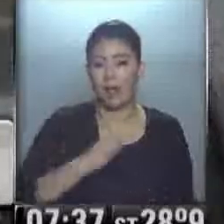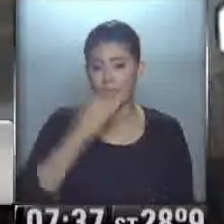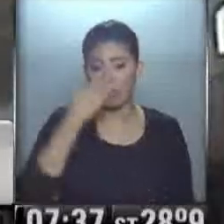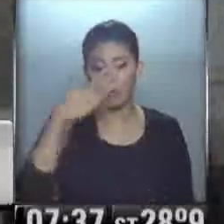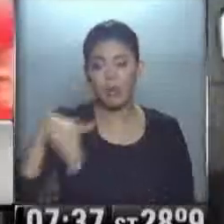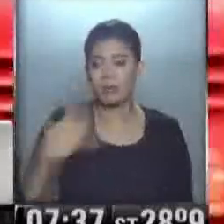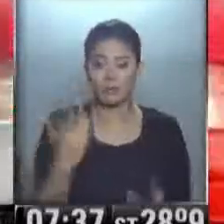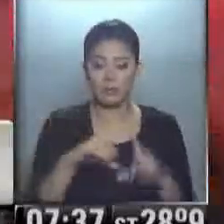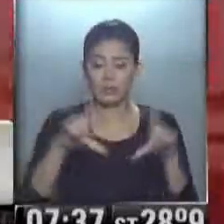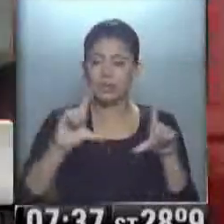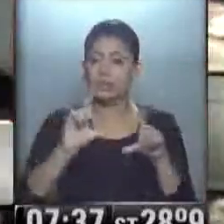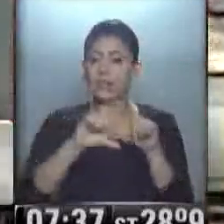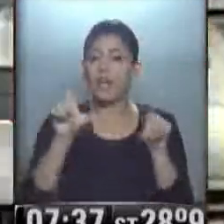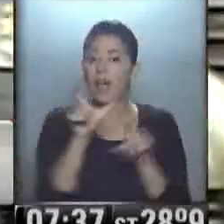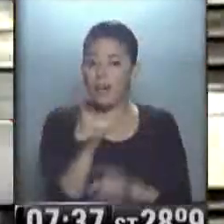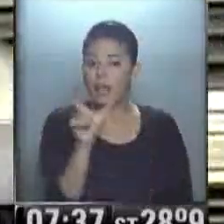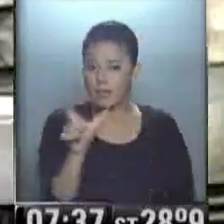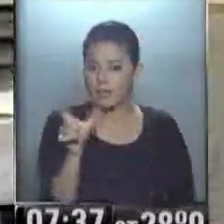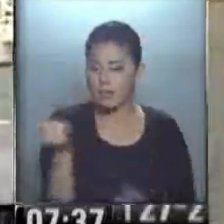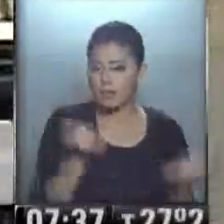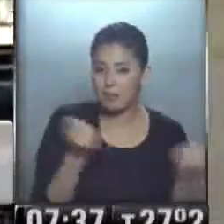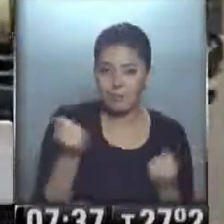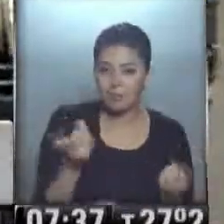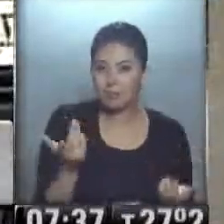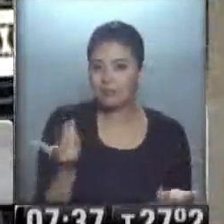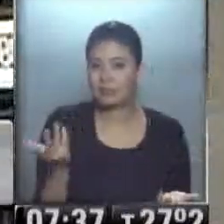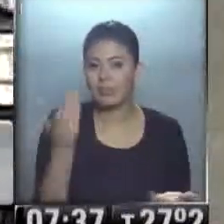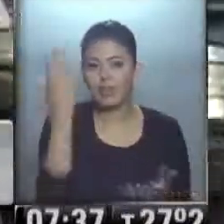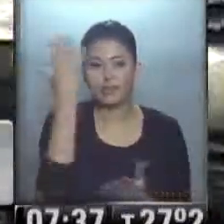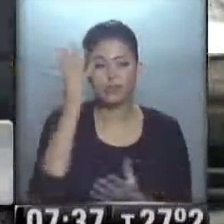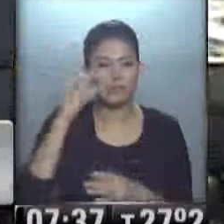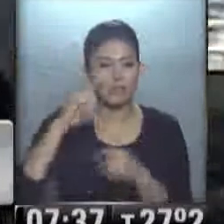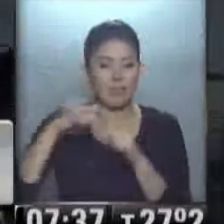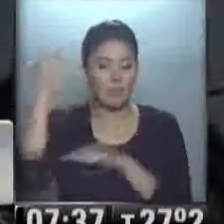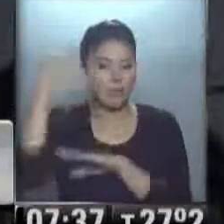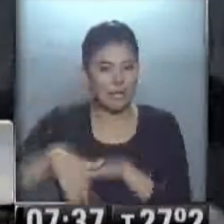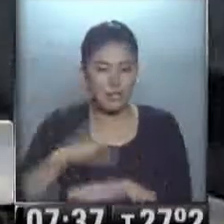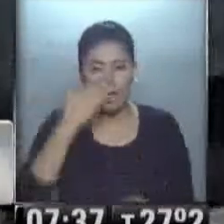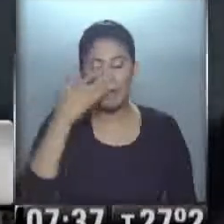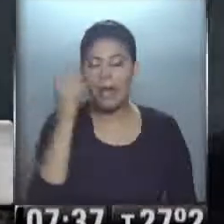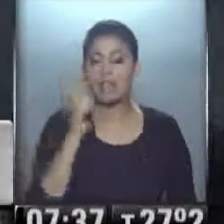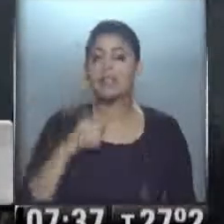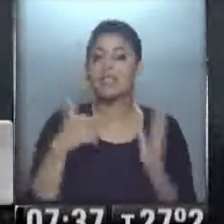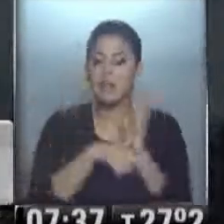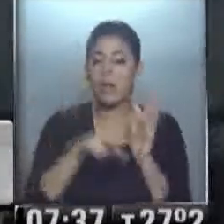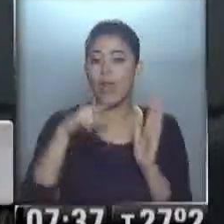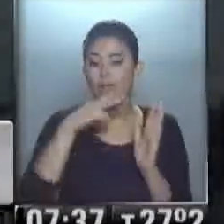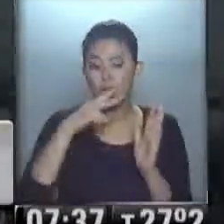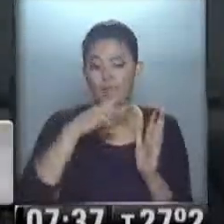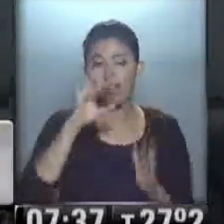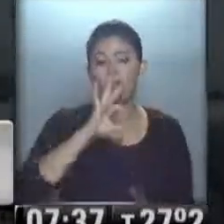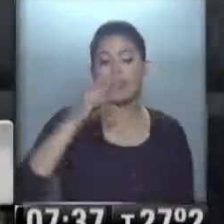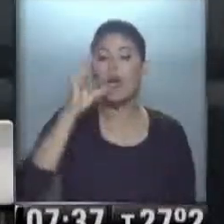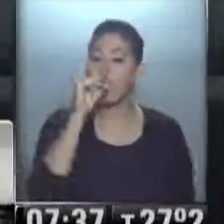tenemos la licencia de conducir vencida la cédula verde del auto o cédula azul